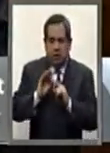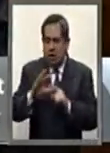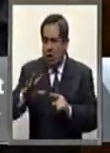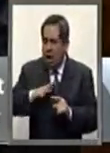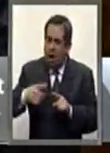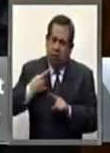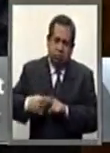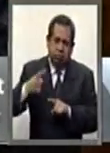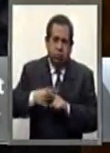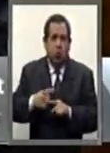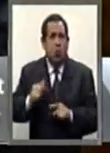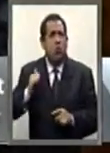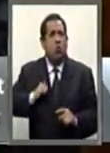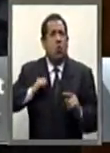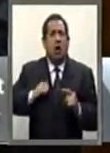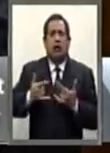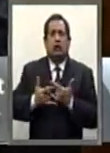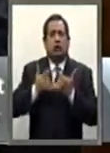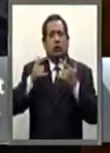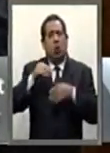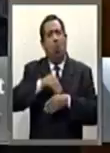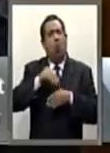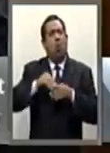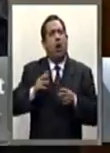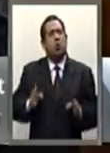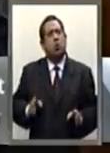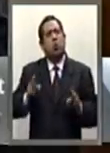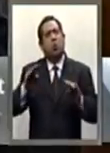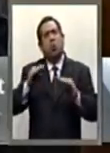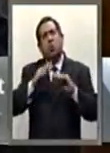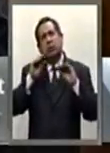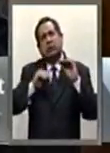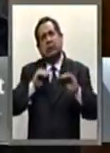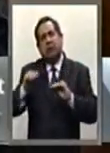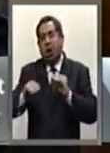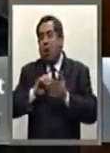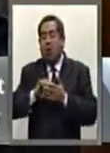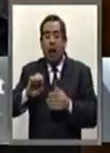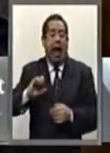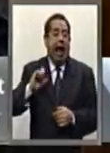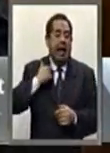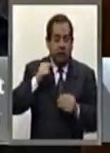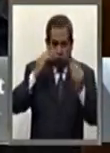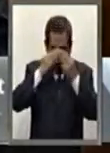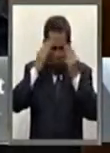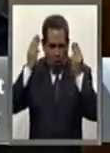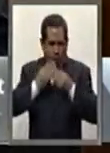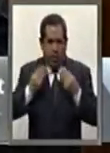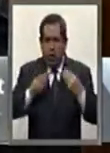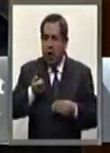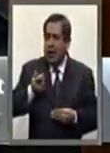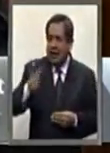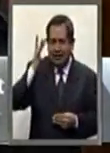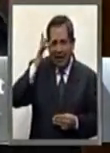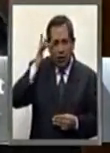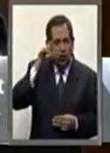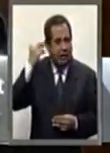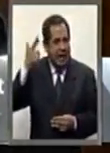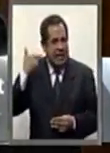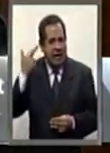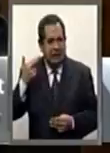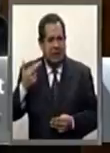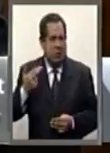con grandes monumentos históricos, arquitectónicos, como el exconvento y la parroquia de los Santos Reyes.